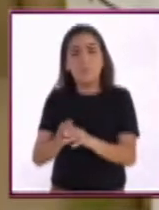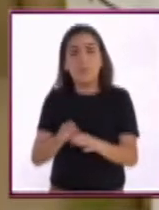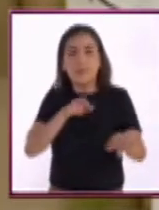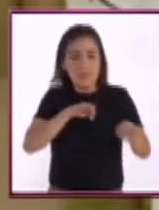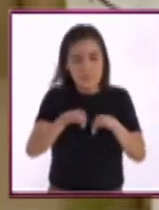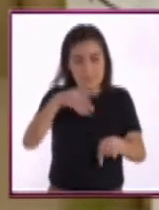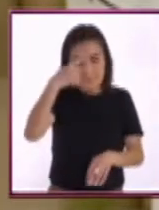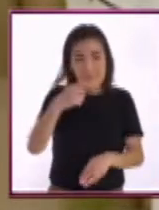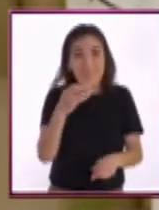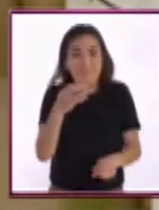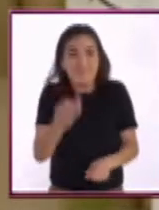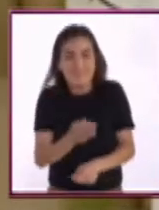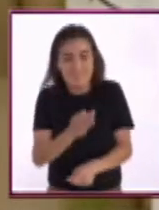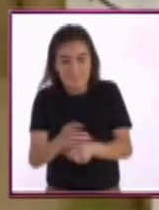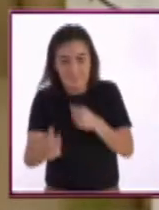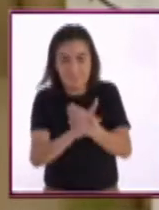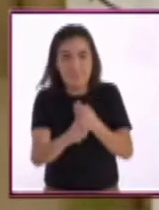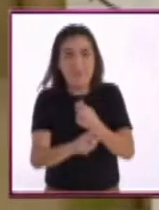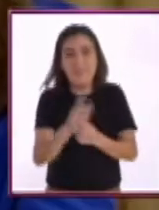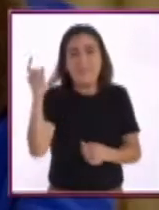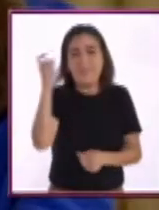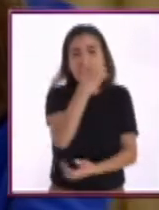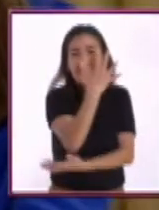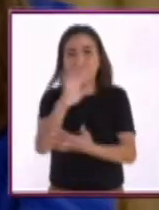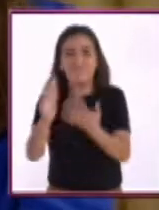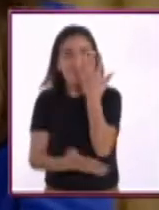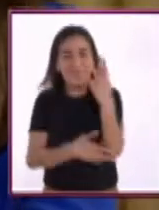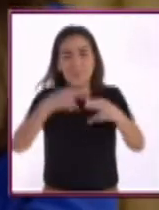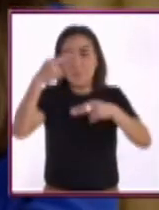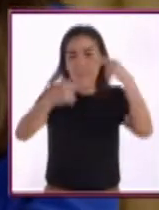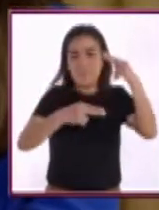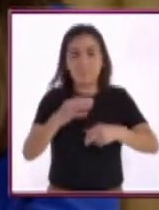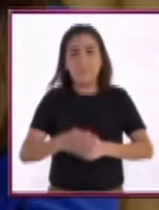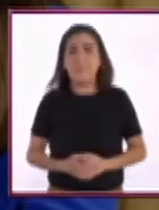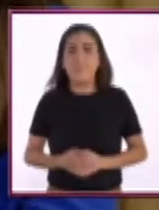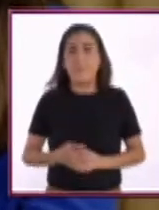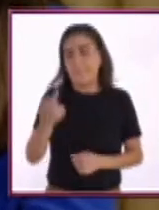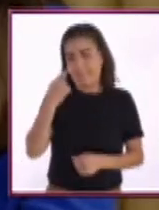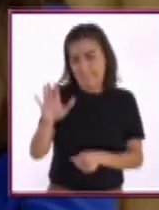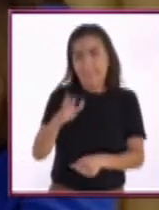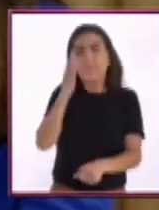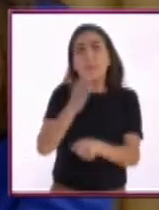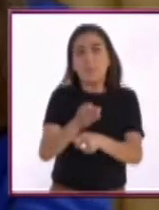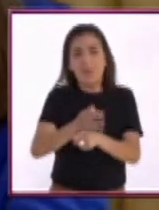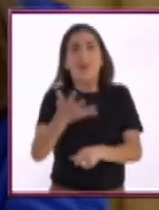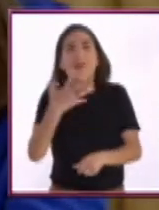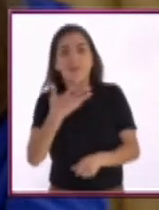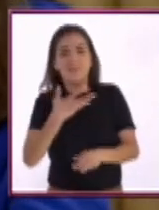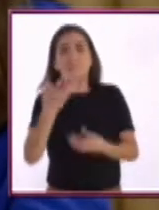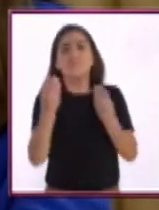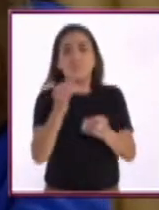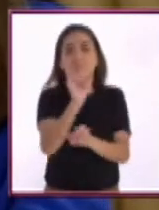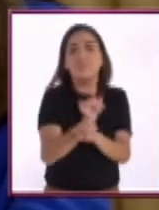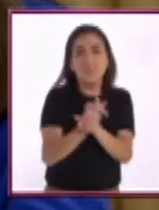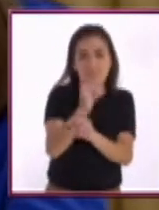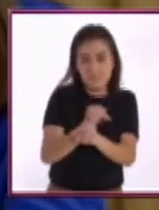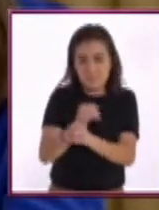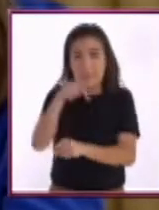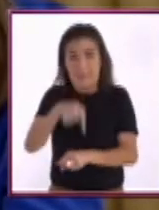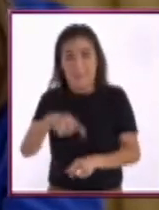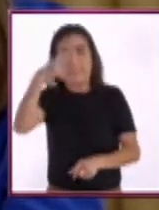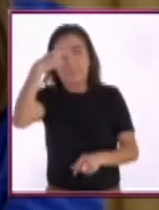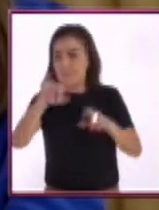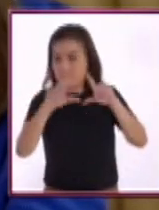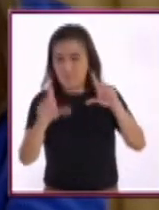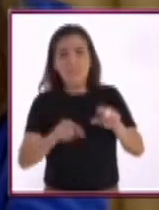patrimonio en el contexto de la crisis ambiental que vivimos hoy en día? Mira, ahorita hay bastante documentación, no solamente de mexicanos,